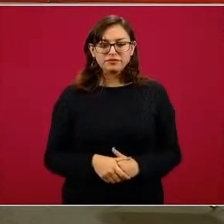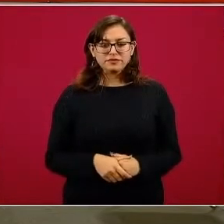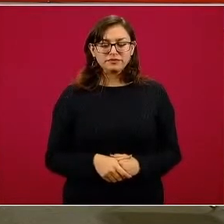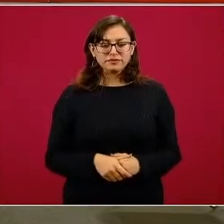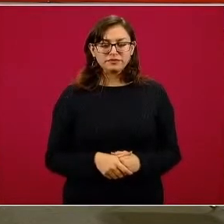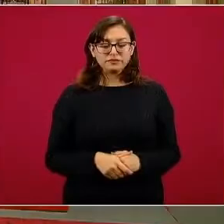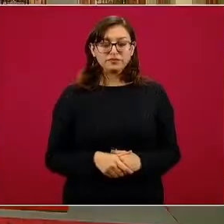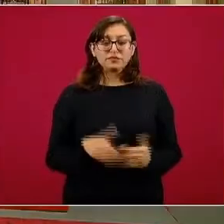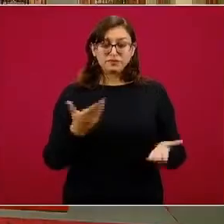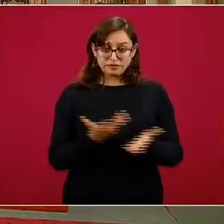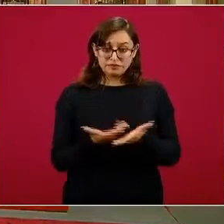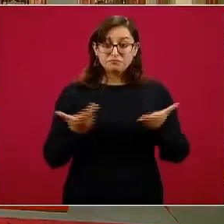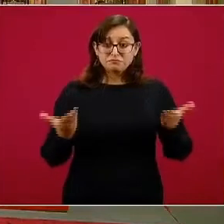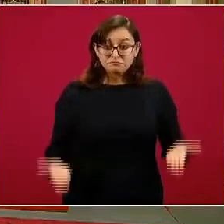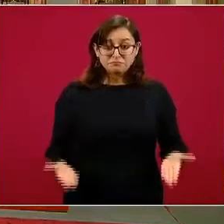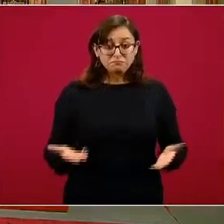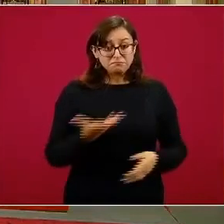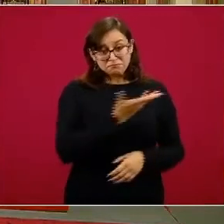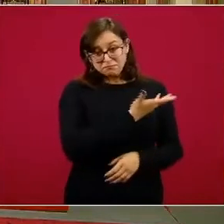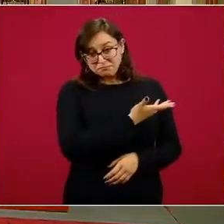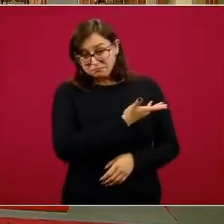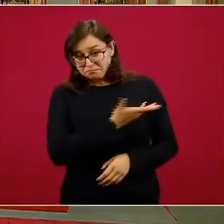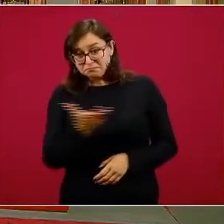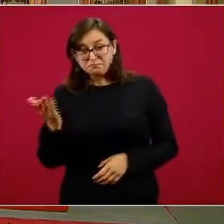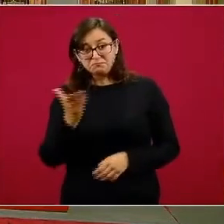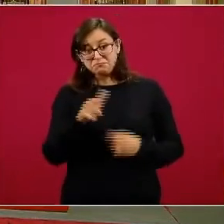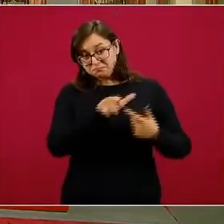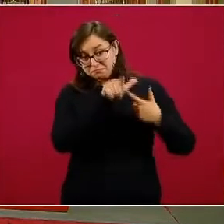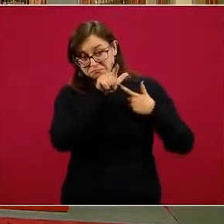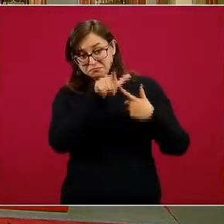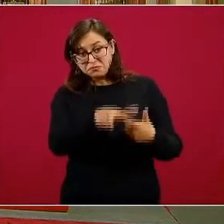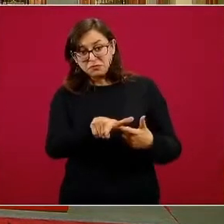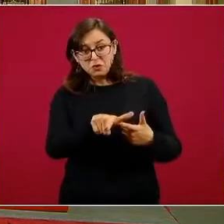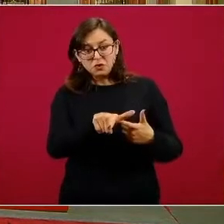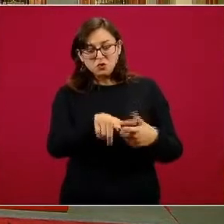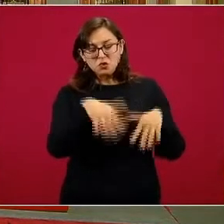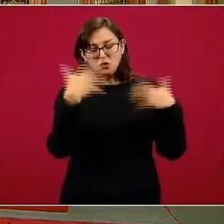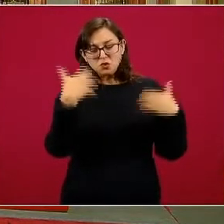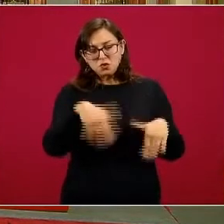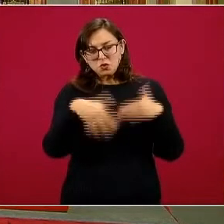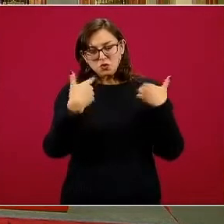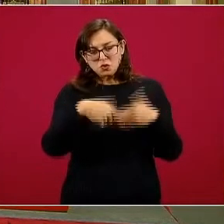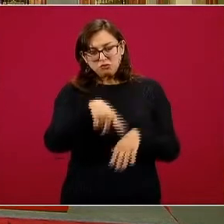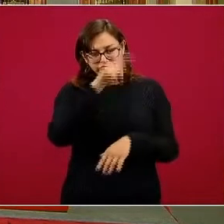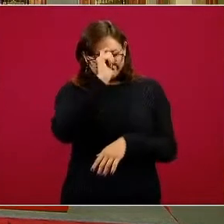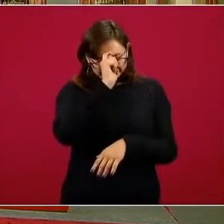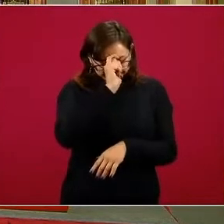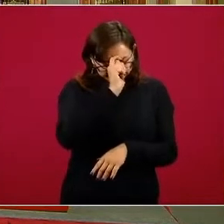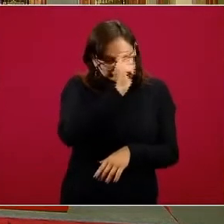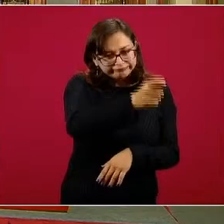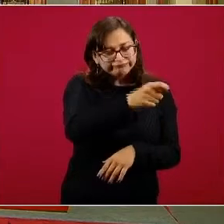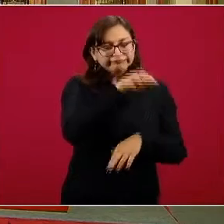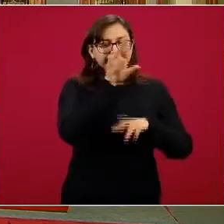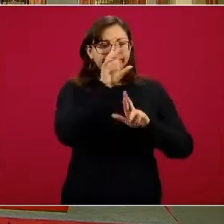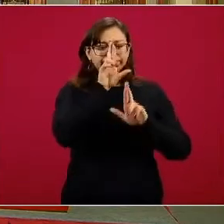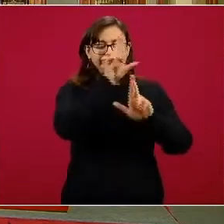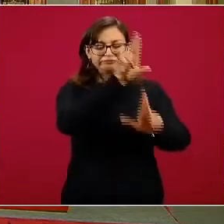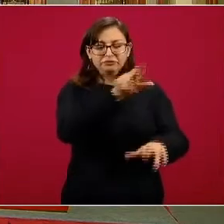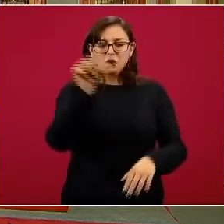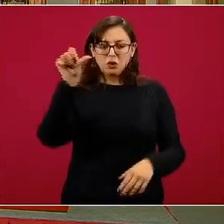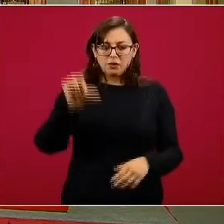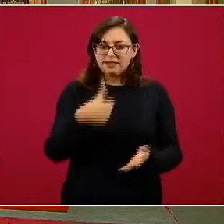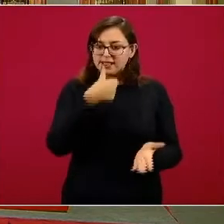El homenaje que hoy ofrecemos a todos ellos a través de la cancelación de esta estampilla postal,